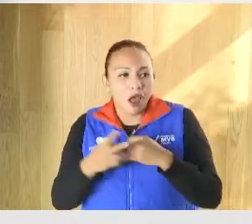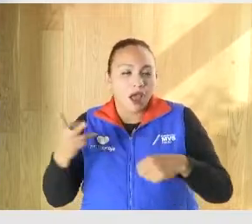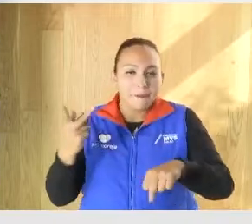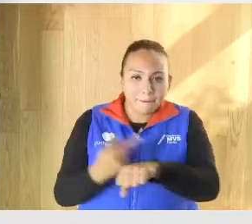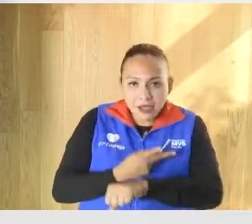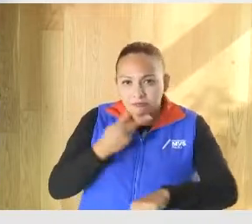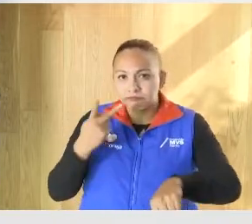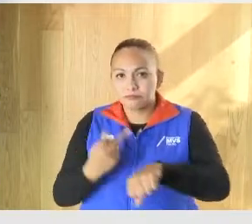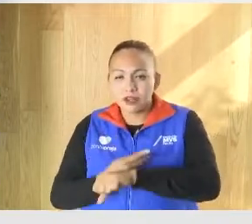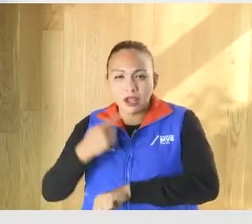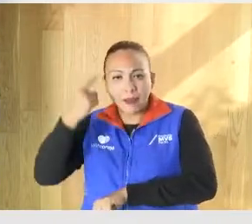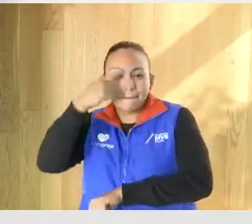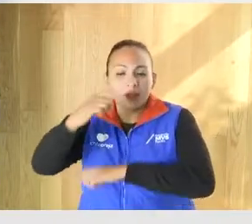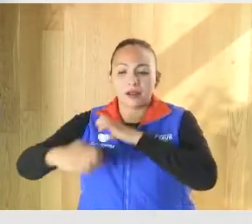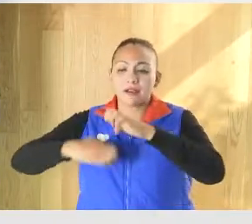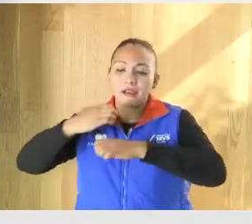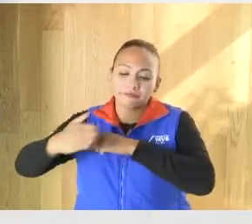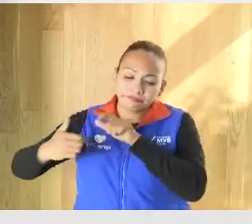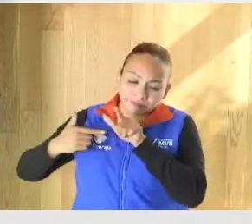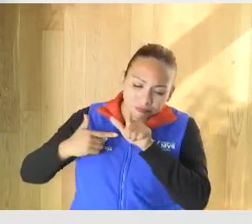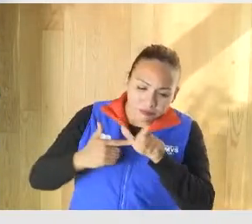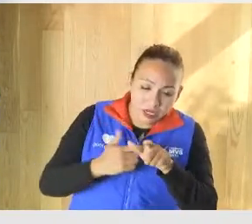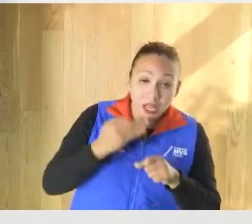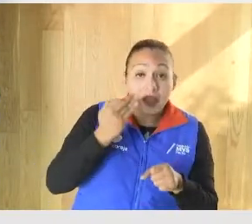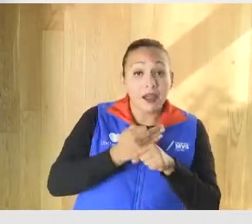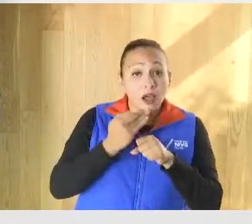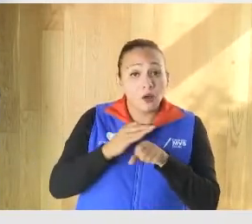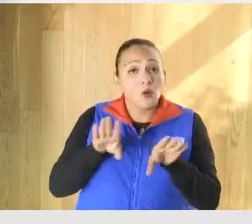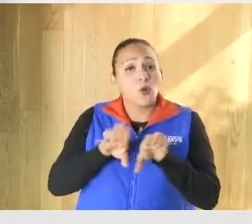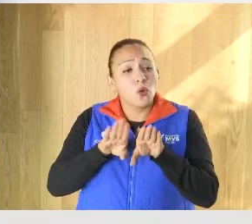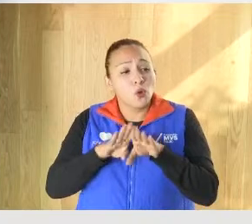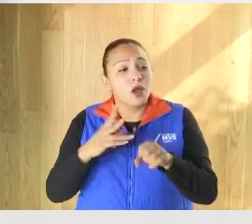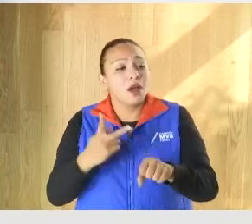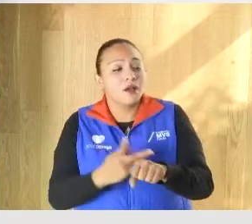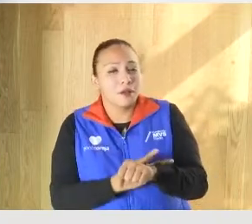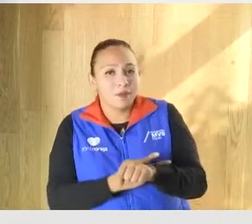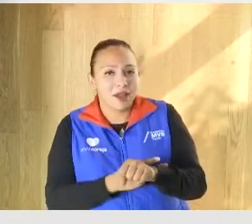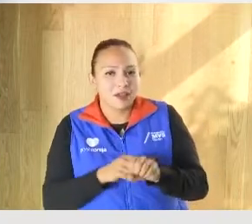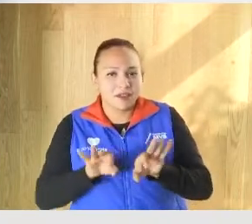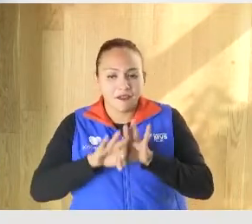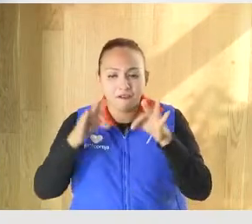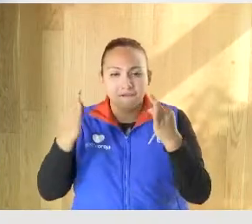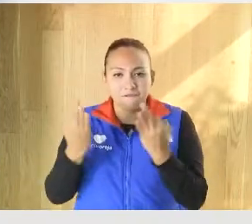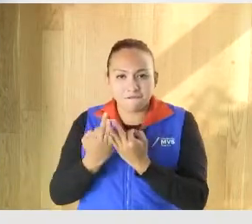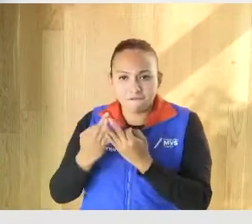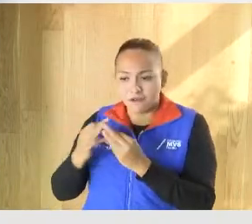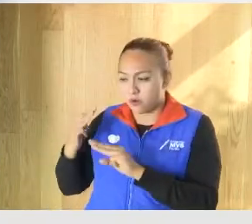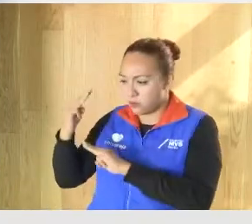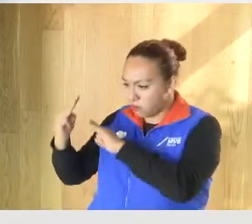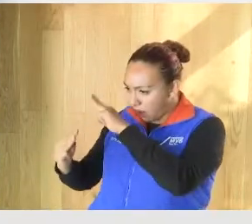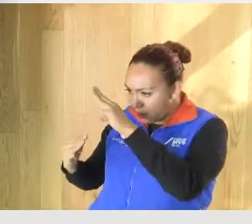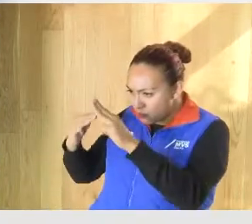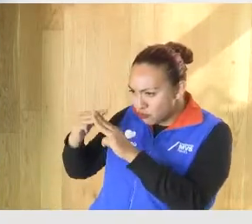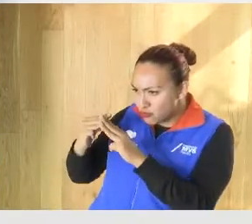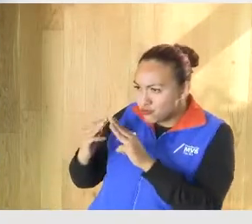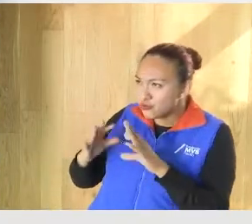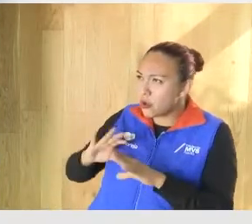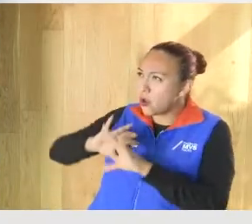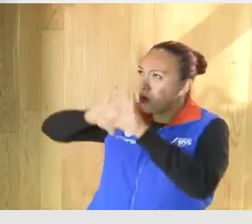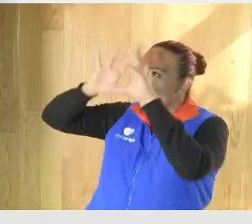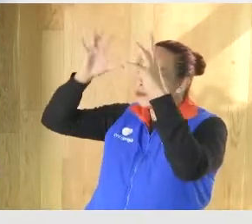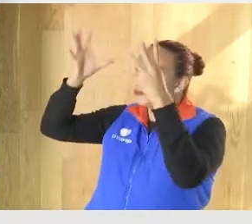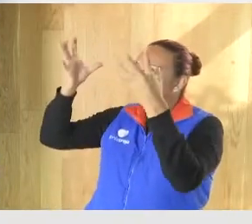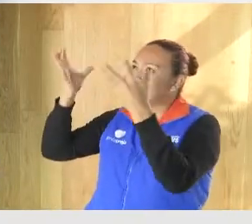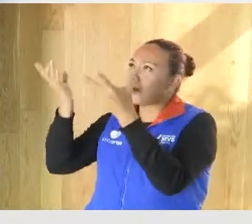foto de cómo es a día de hoy estos aspectos ambientales, sociales y de gobernanza, ¿no?, considerando todas